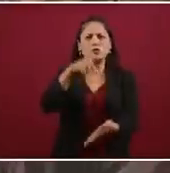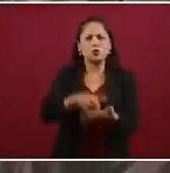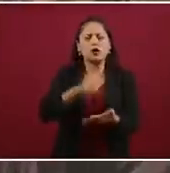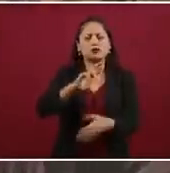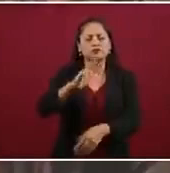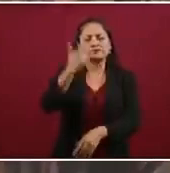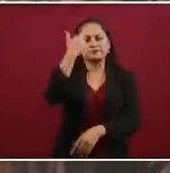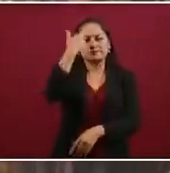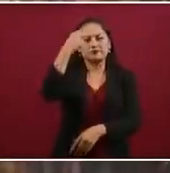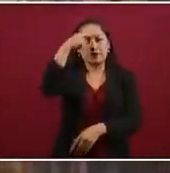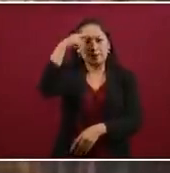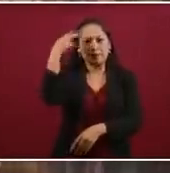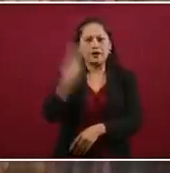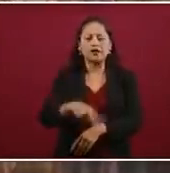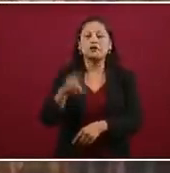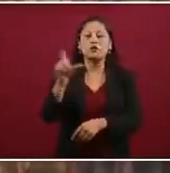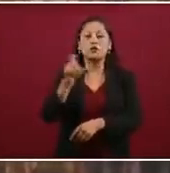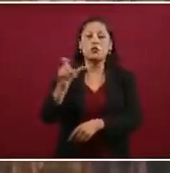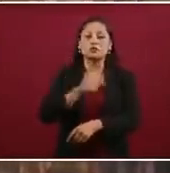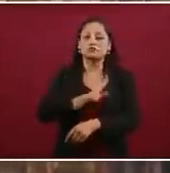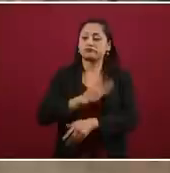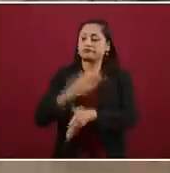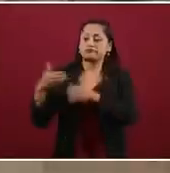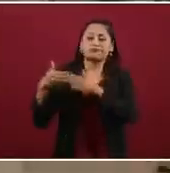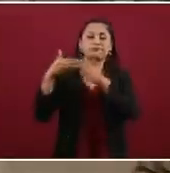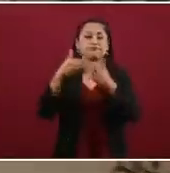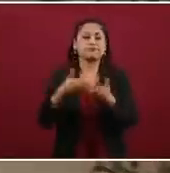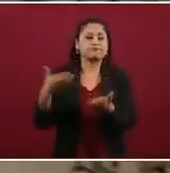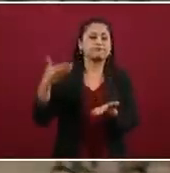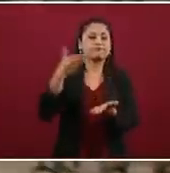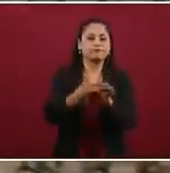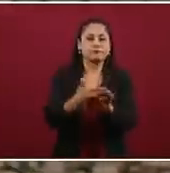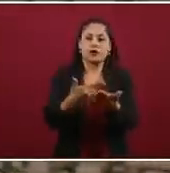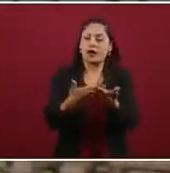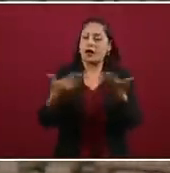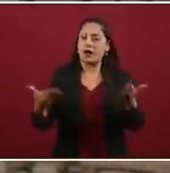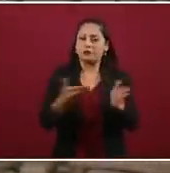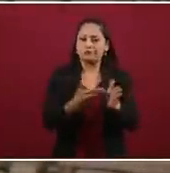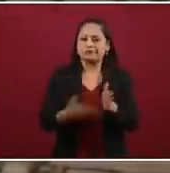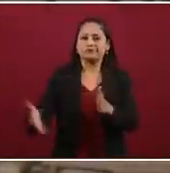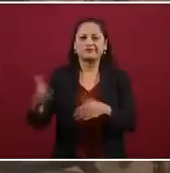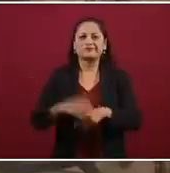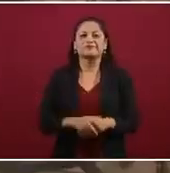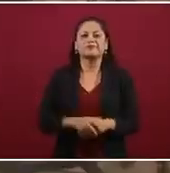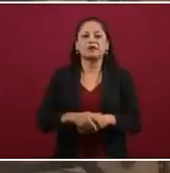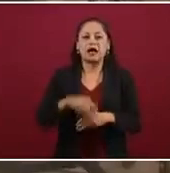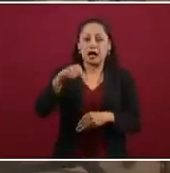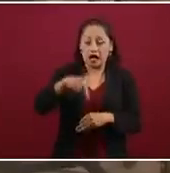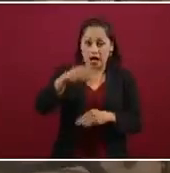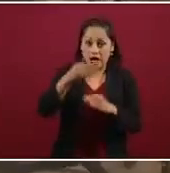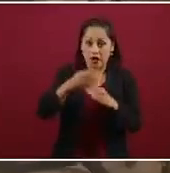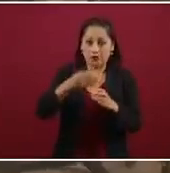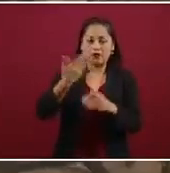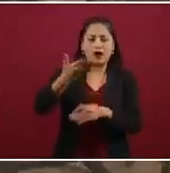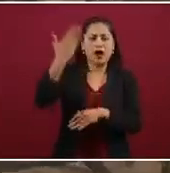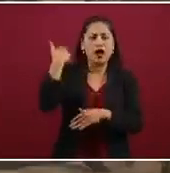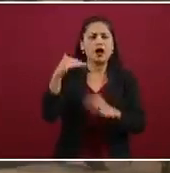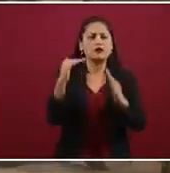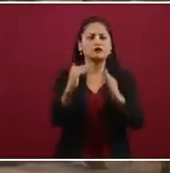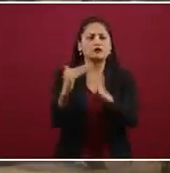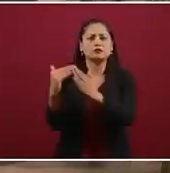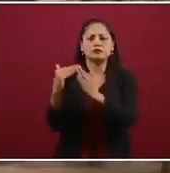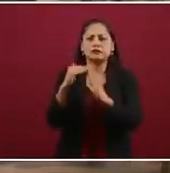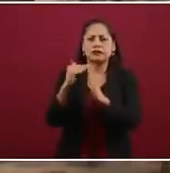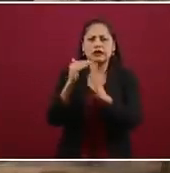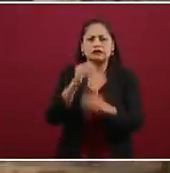la conquista misma hasta nuestros días. Donde hoy se ubica Palacio Nacional, estaban las Casas Viejas o Palacio